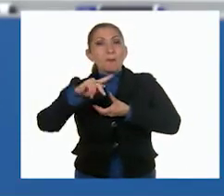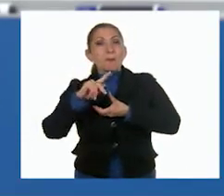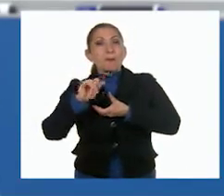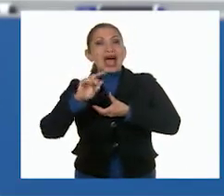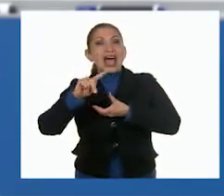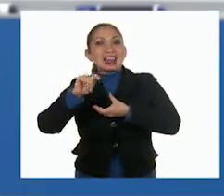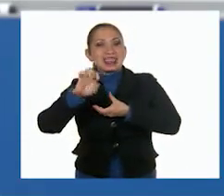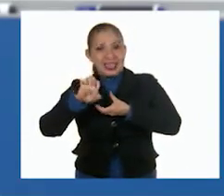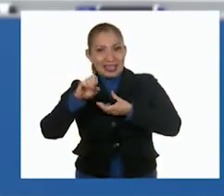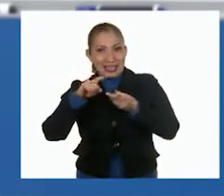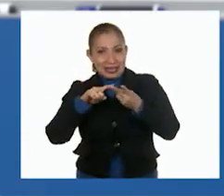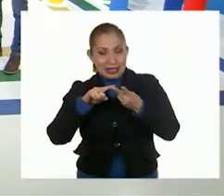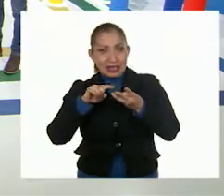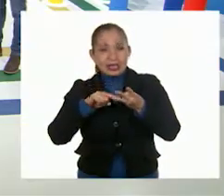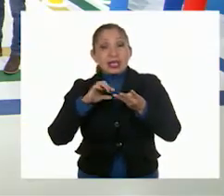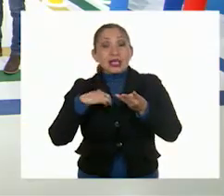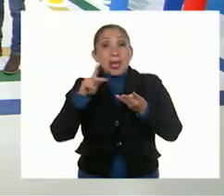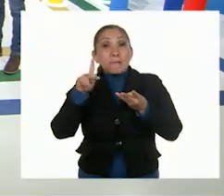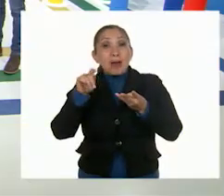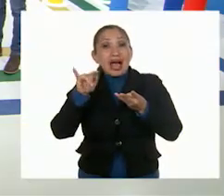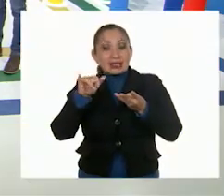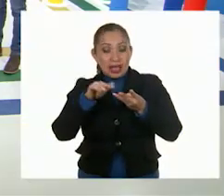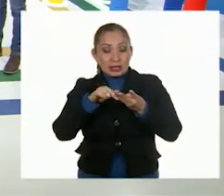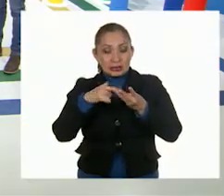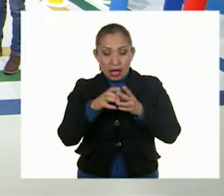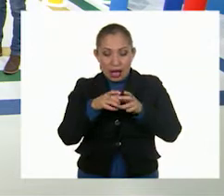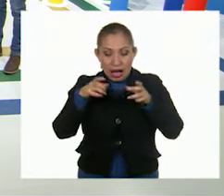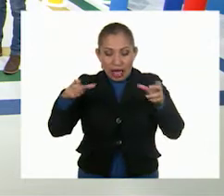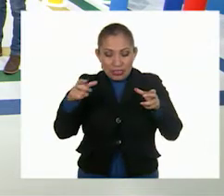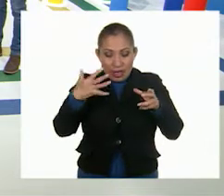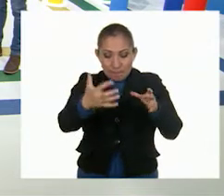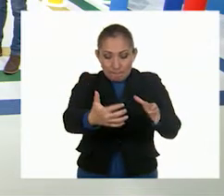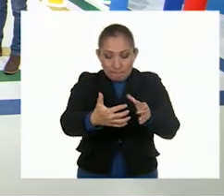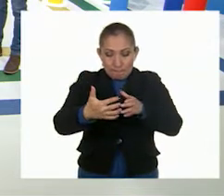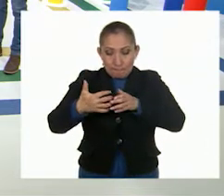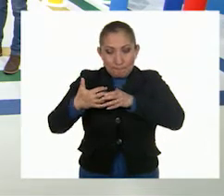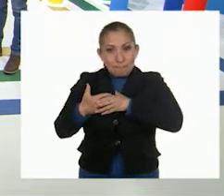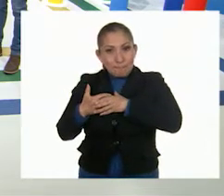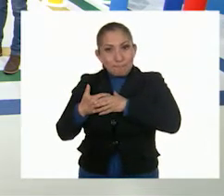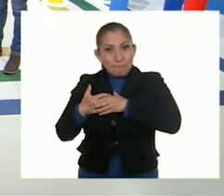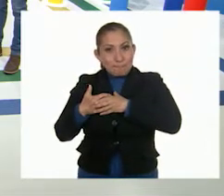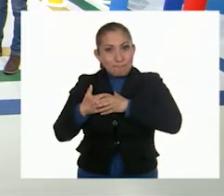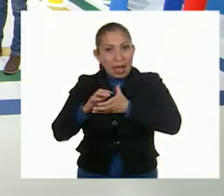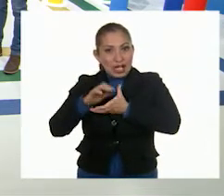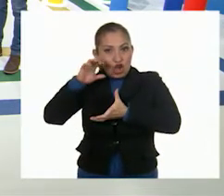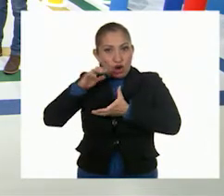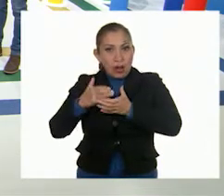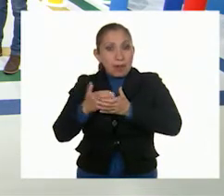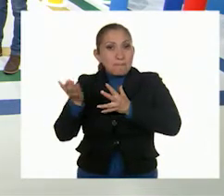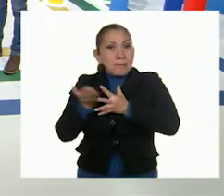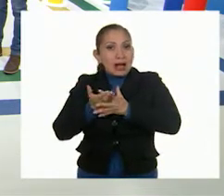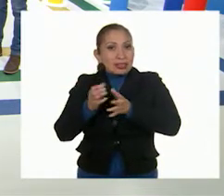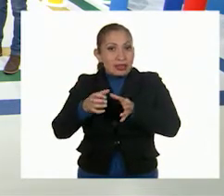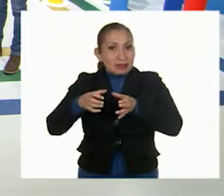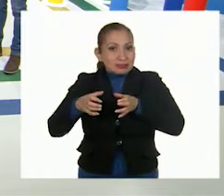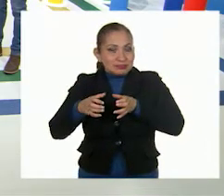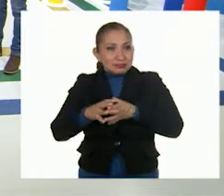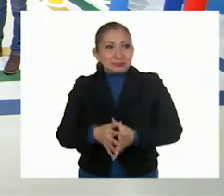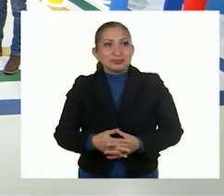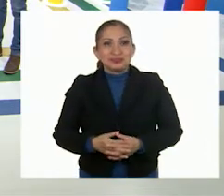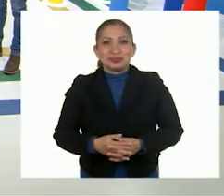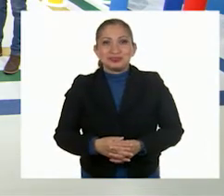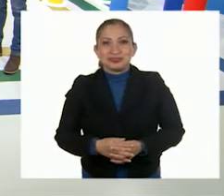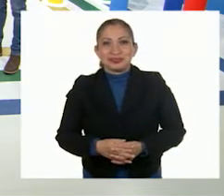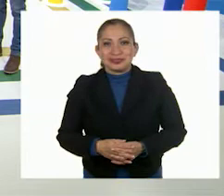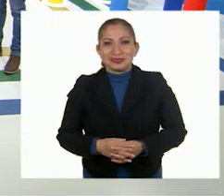Pues dice mucho bueno, parte. Pues, también habla de la parte que es una porción del todo. Ajá. Y bueno, pues ya nos estábamos haciendo bolas, ¿verdad, Raulito?